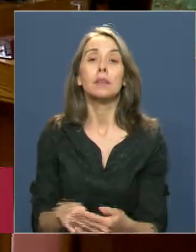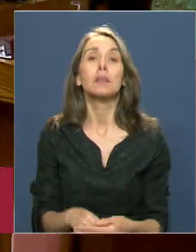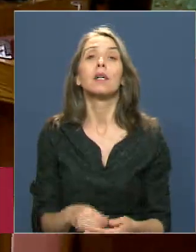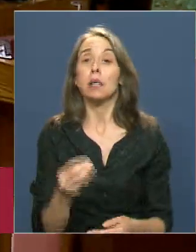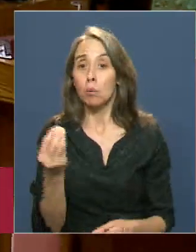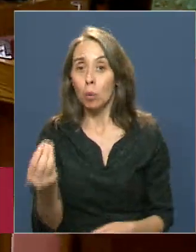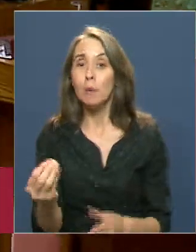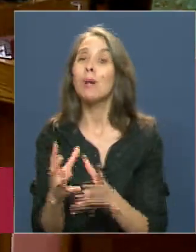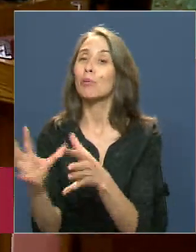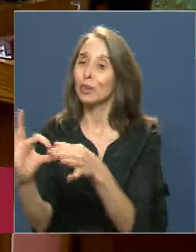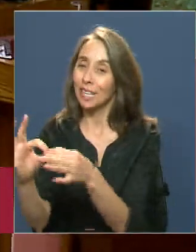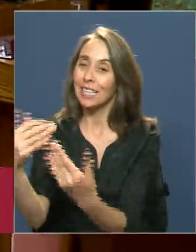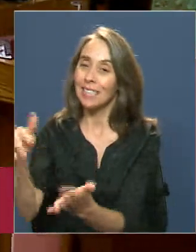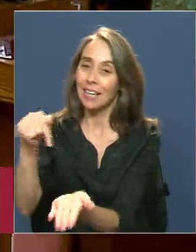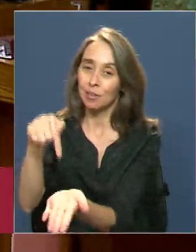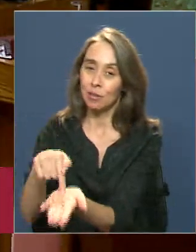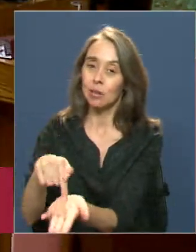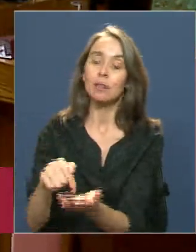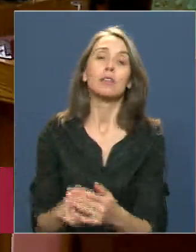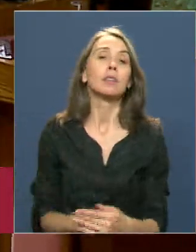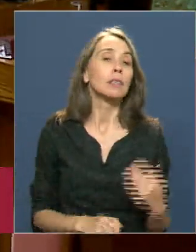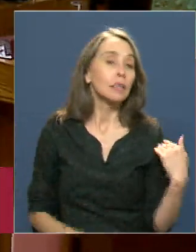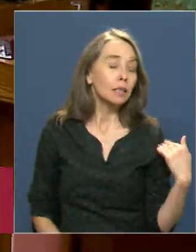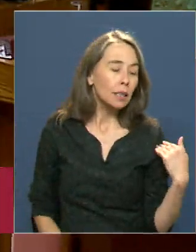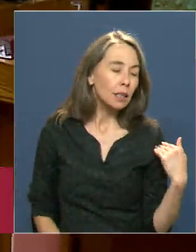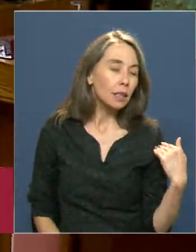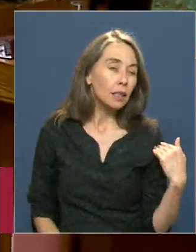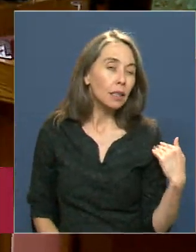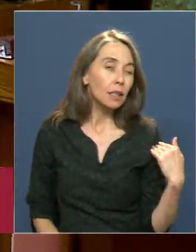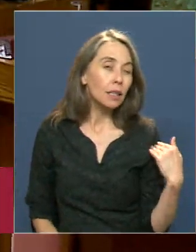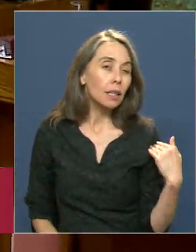Muy bien, muchas gracias.